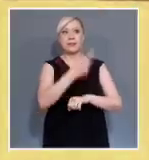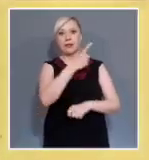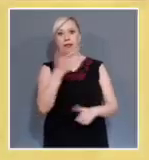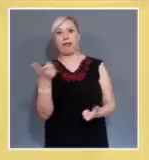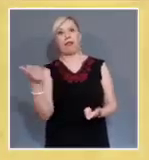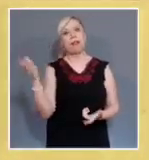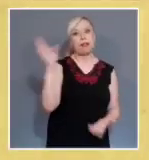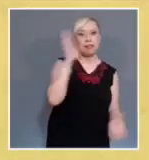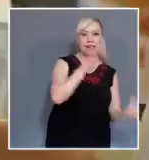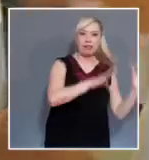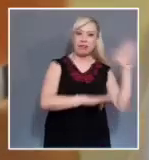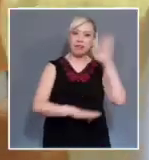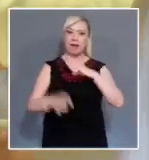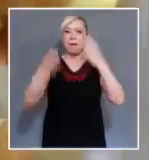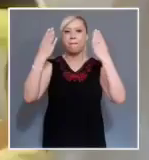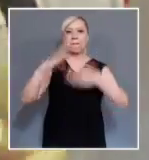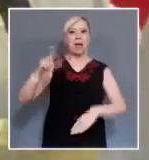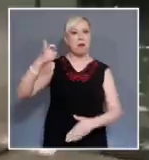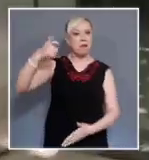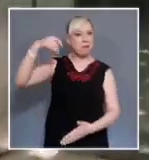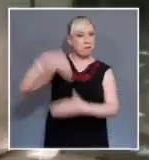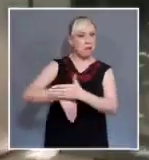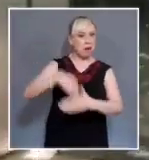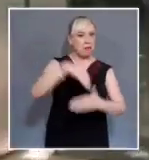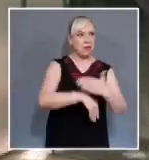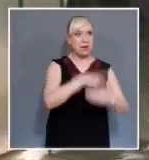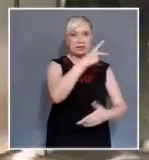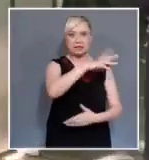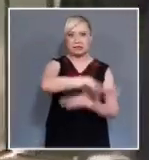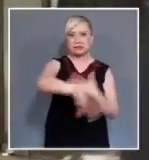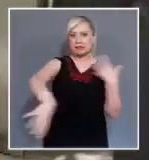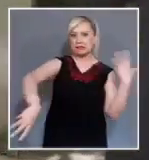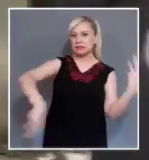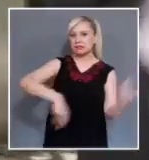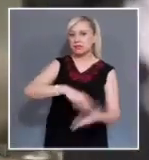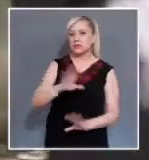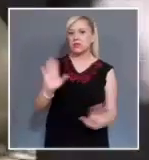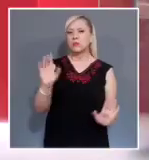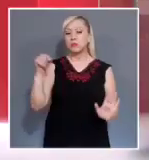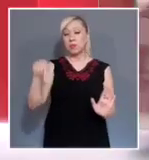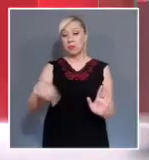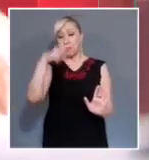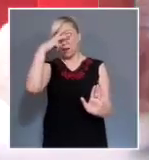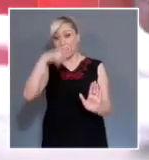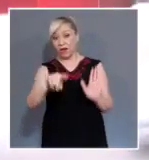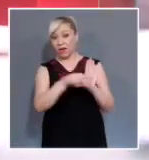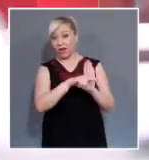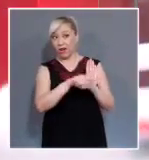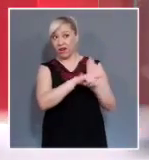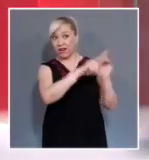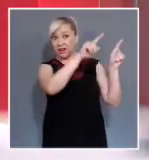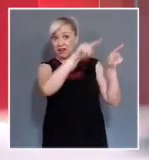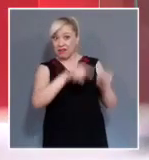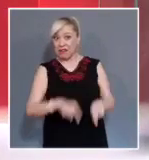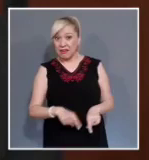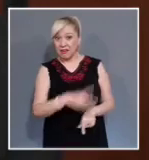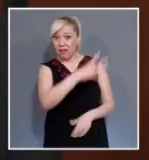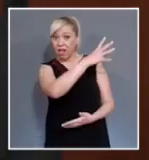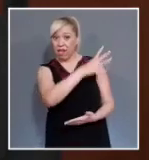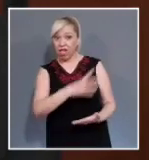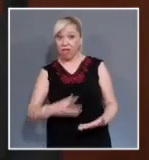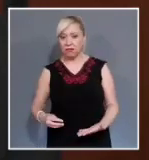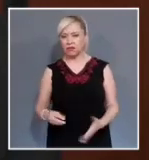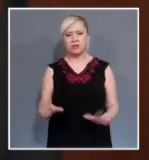e incluso una posible recesión económica no tendrá impactos negativos en nuestro país aseguró la gobernadora del banco de México